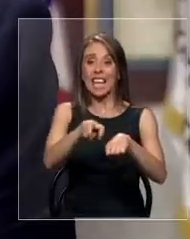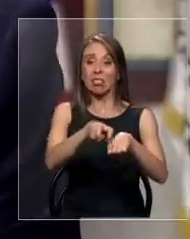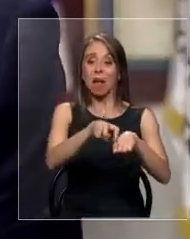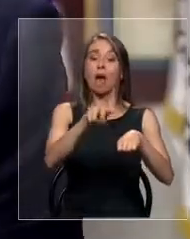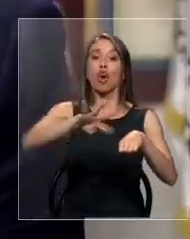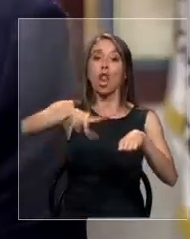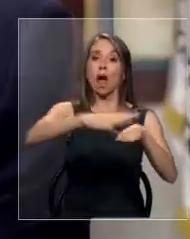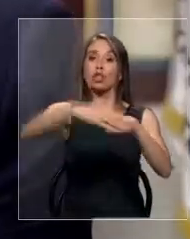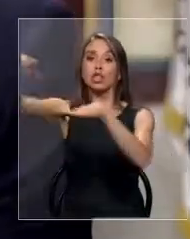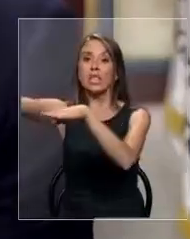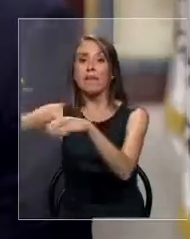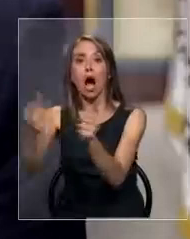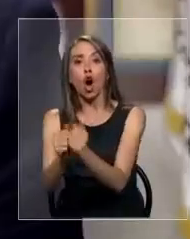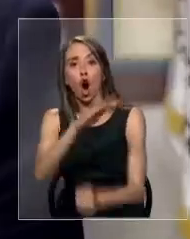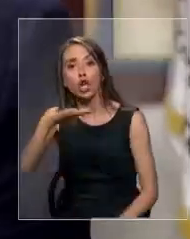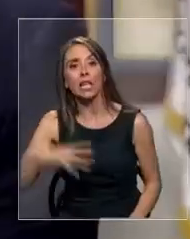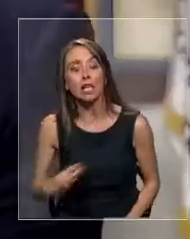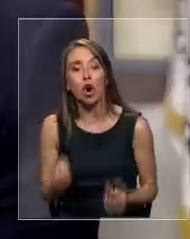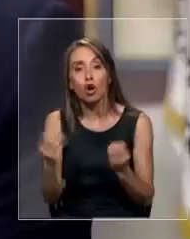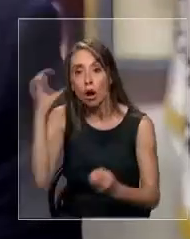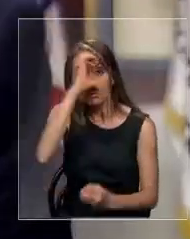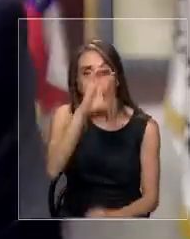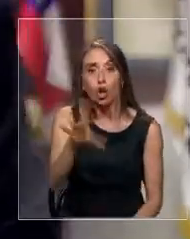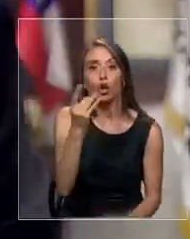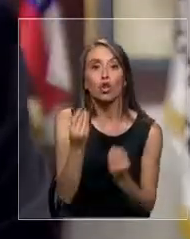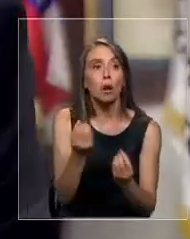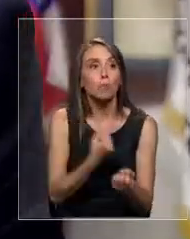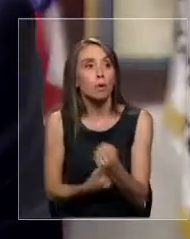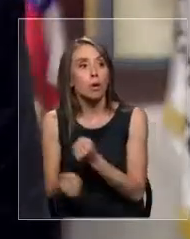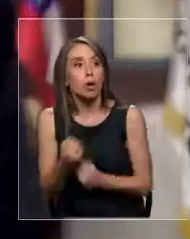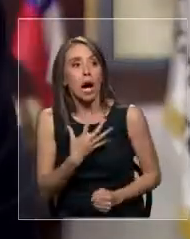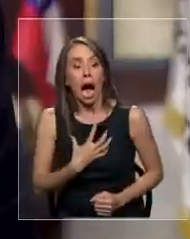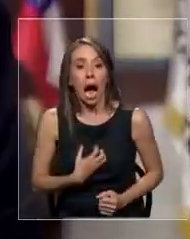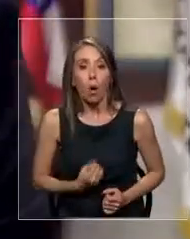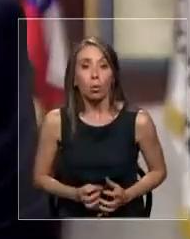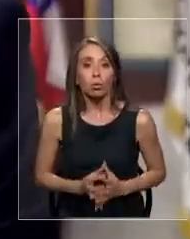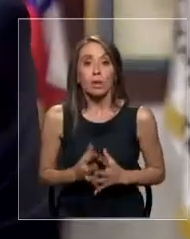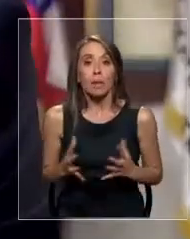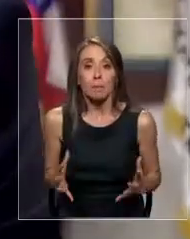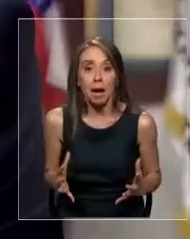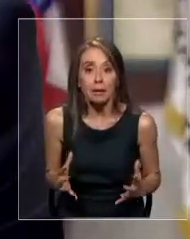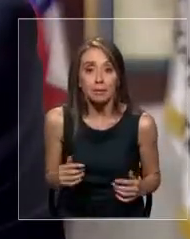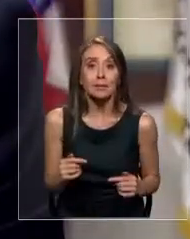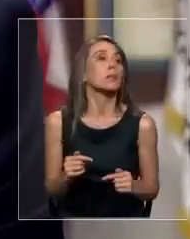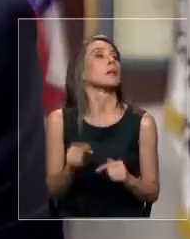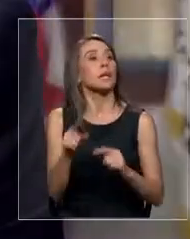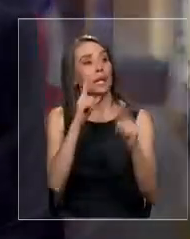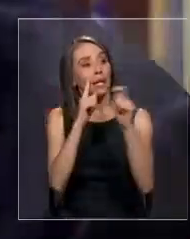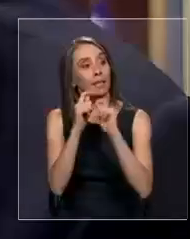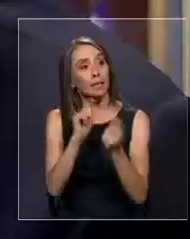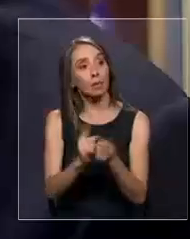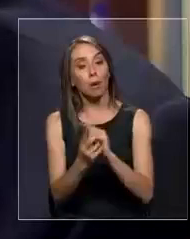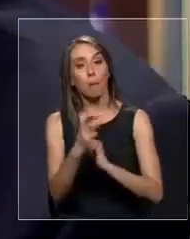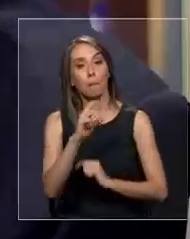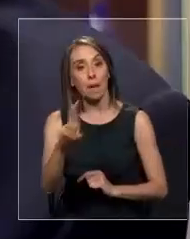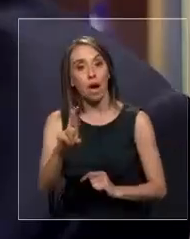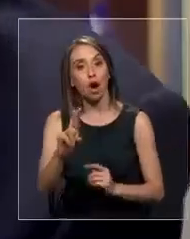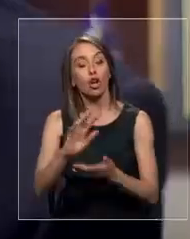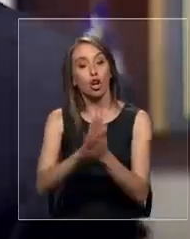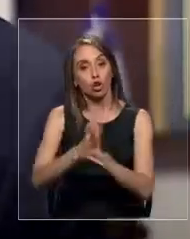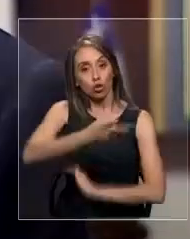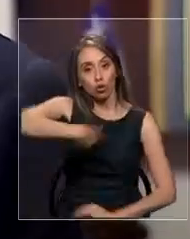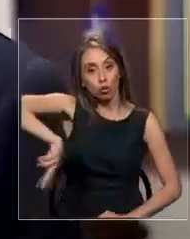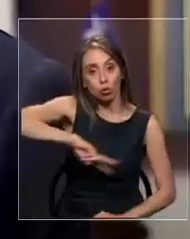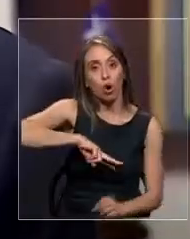hubiese pasado? ¿Cómo encontrarlo? O sea, la angustia hubiese sido mucho mayor. Por eso yo te digo, efectivamente pudo haber sido peor. Entre todos debiésemos